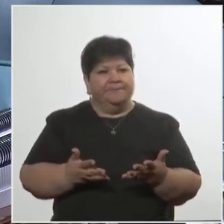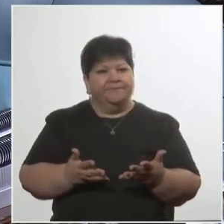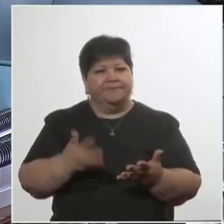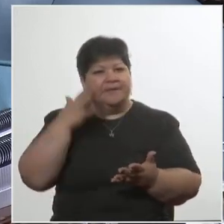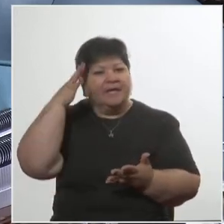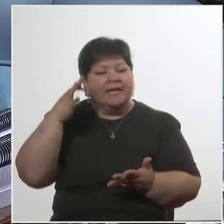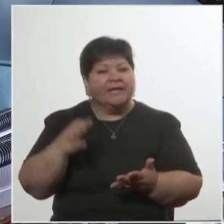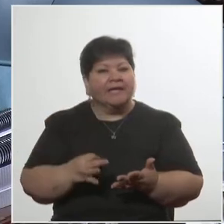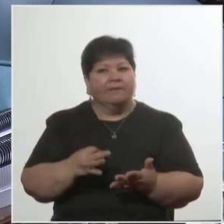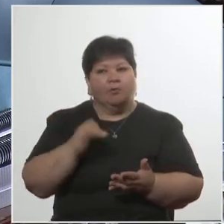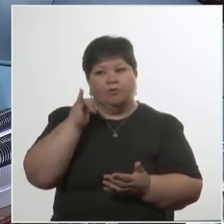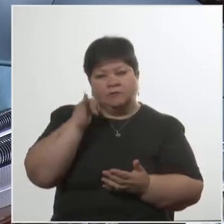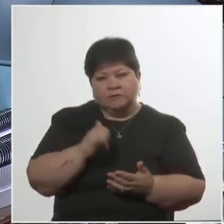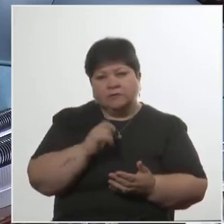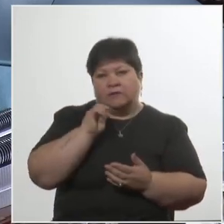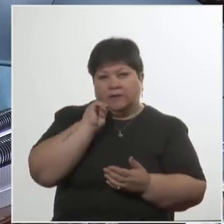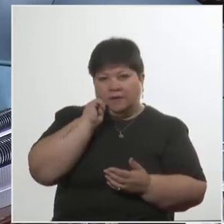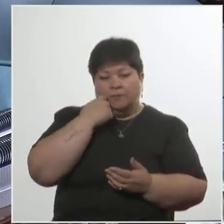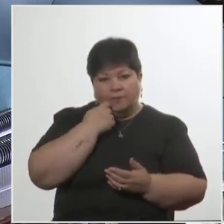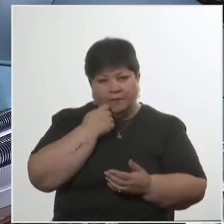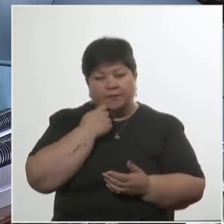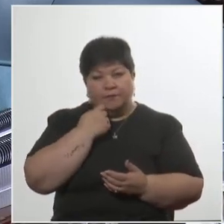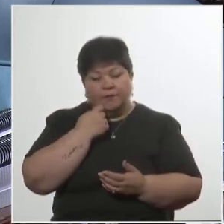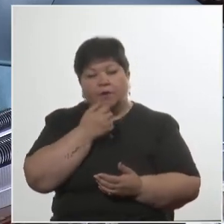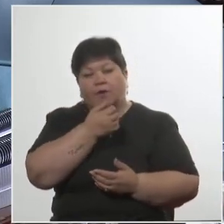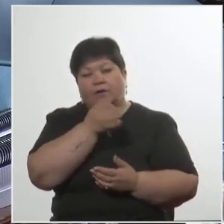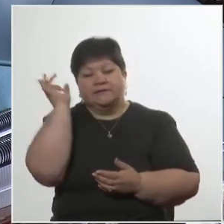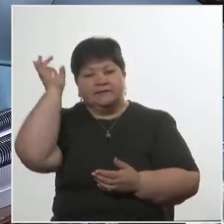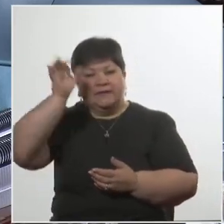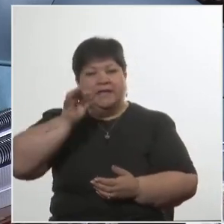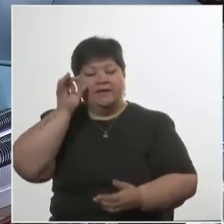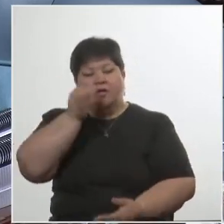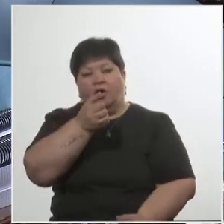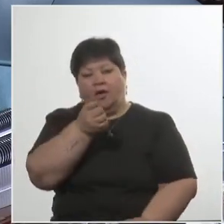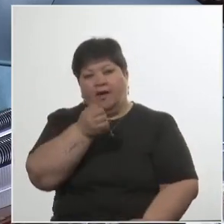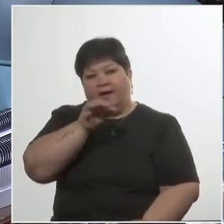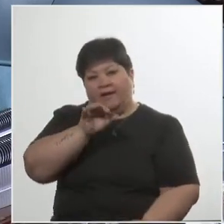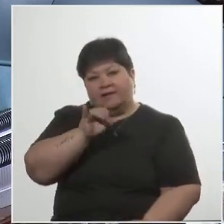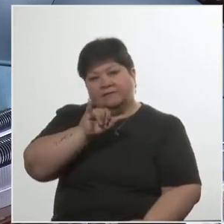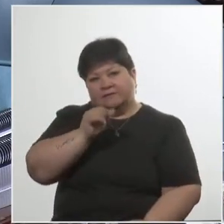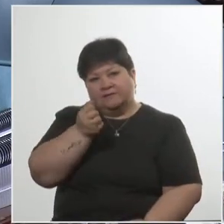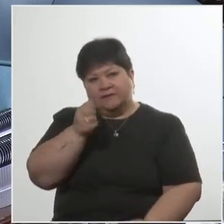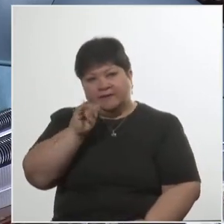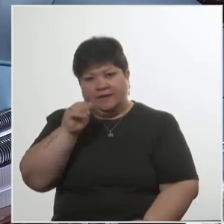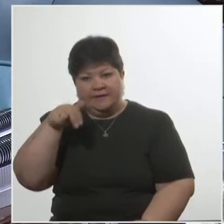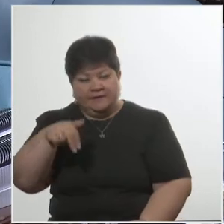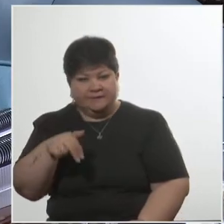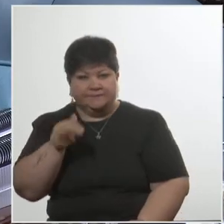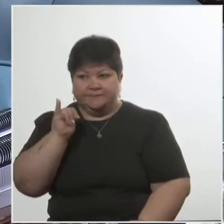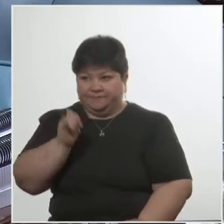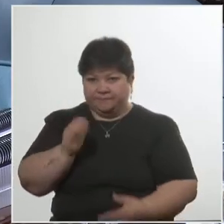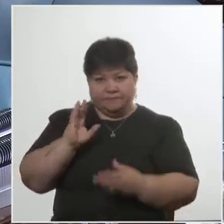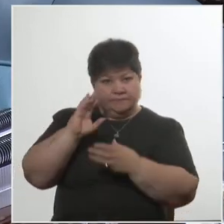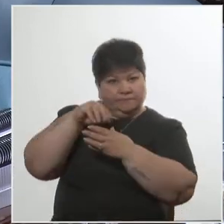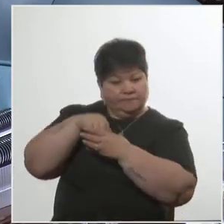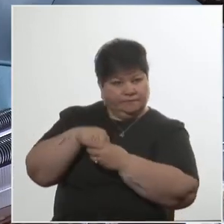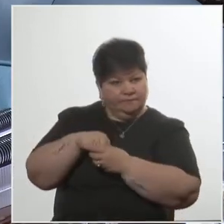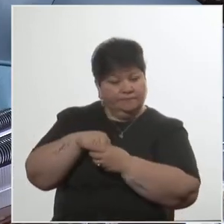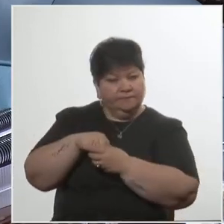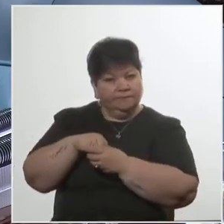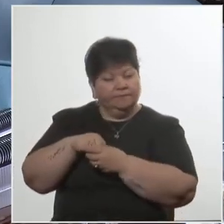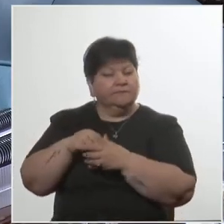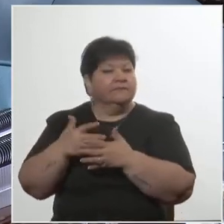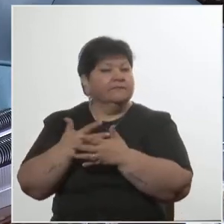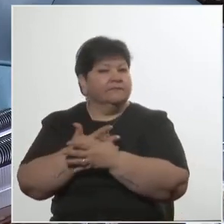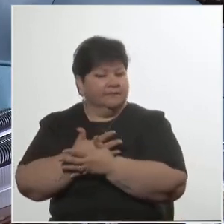evidentemente sí es bueno lo que la senadora hace ahí dijo en cuanto a que sí están incluidos este las víctimas